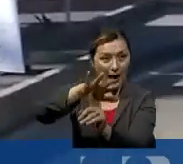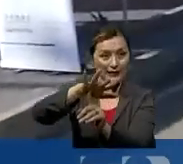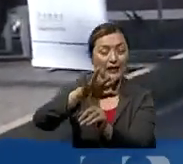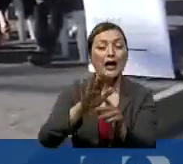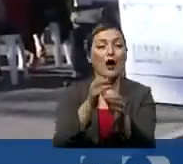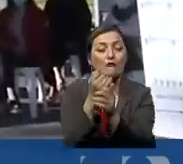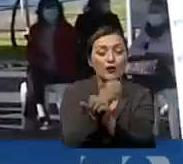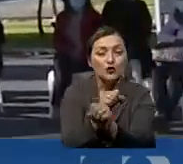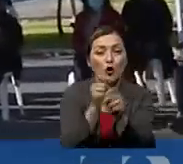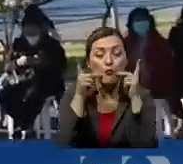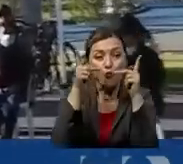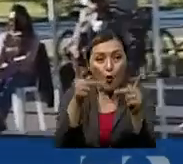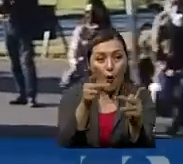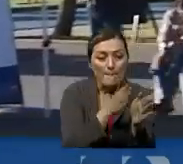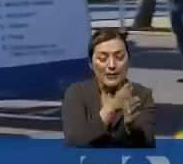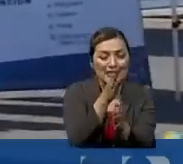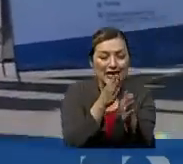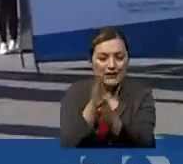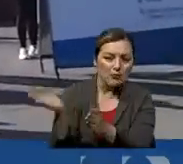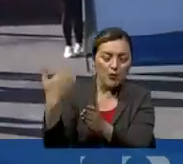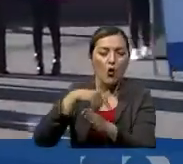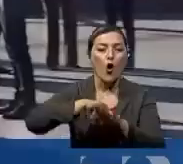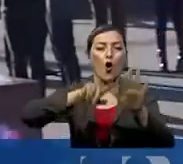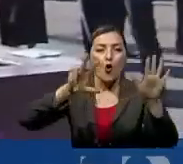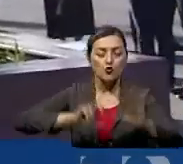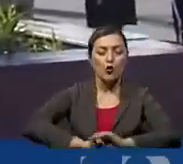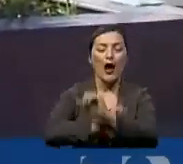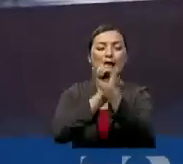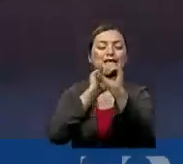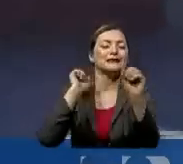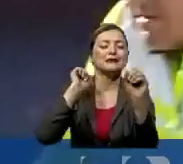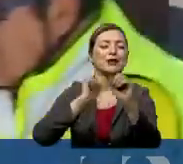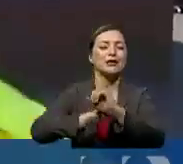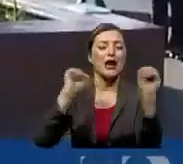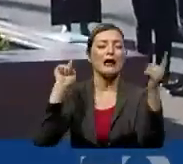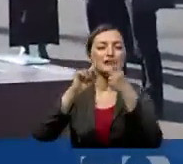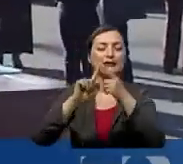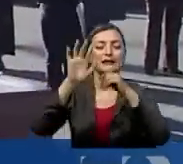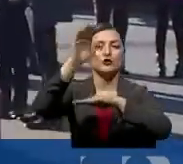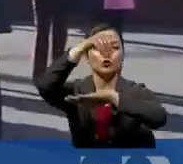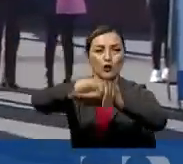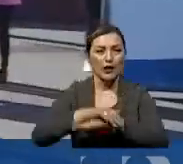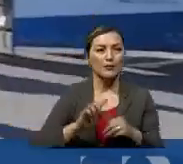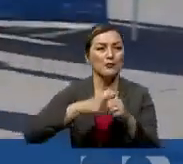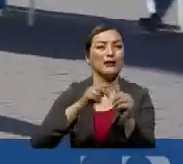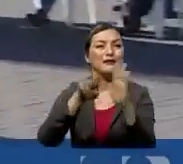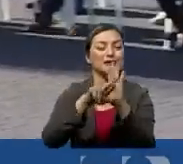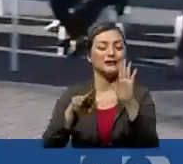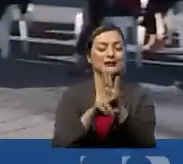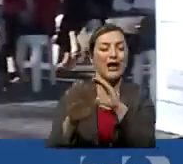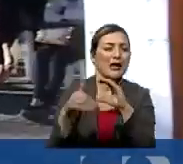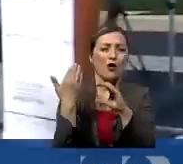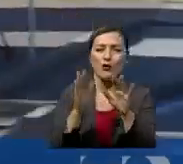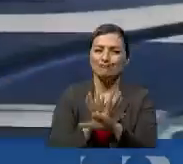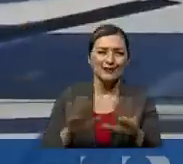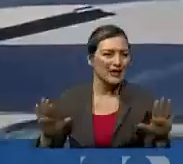públicos especializados de 8 a 17 horas. Es importante que ellos acudan para poder ayudarles. El principal requisito es que cuenten con un correo electrónico. Y si